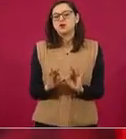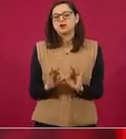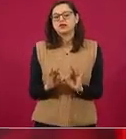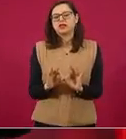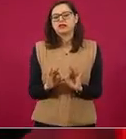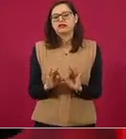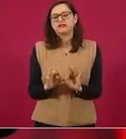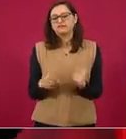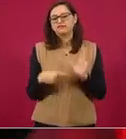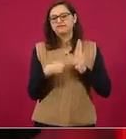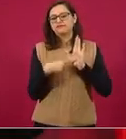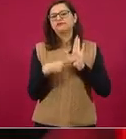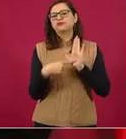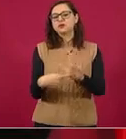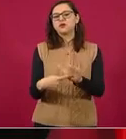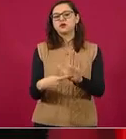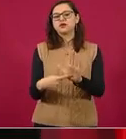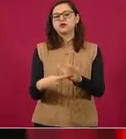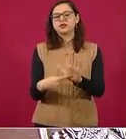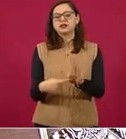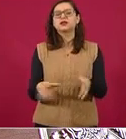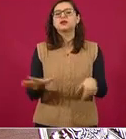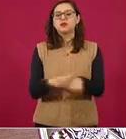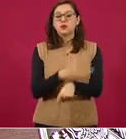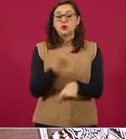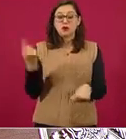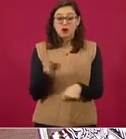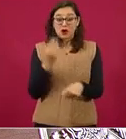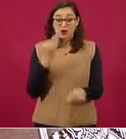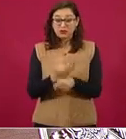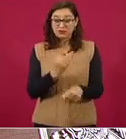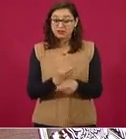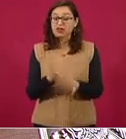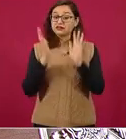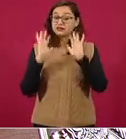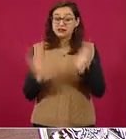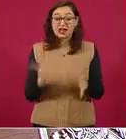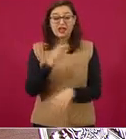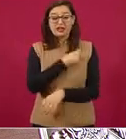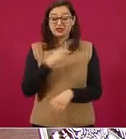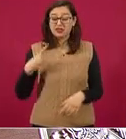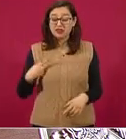porque nos vamos definiendo.